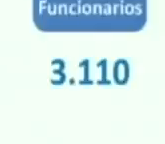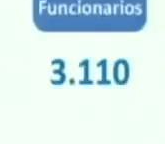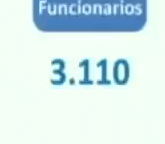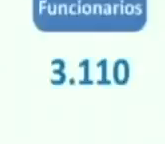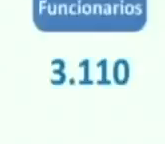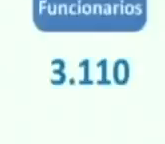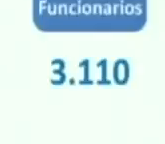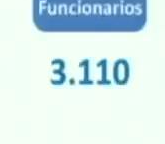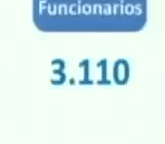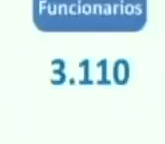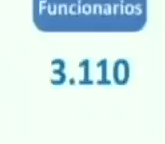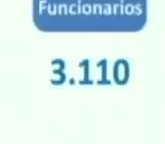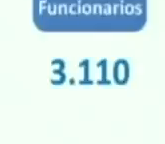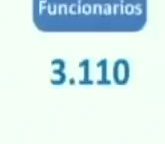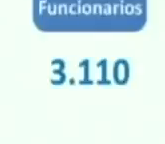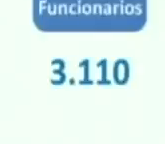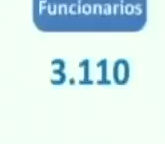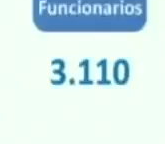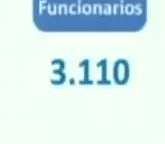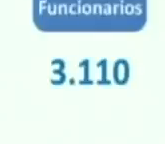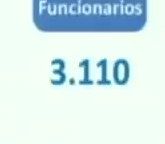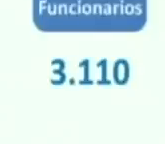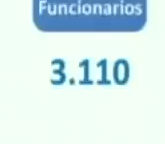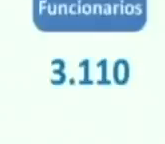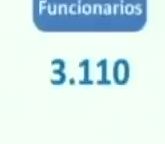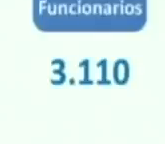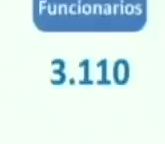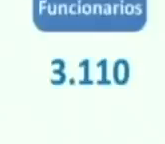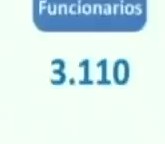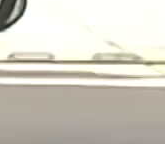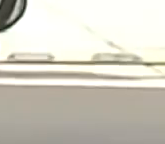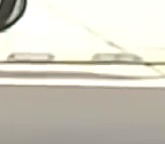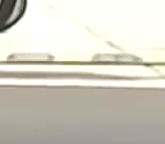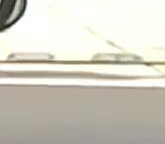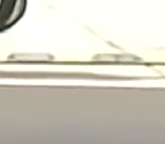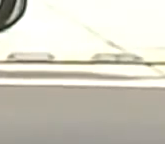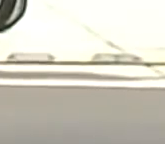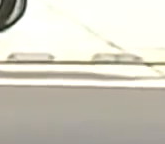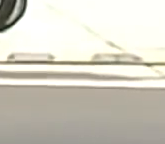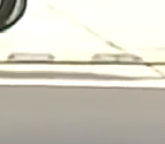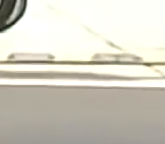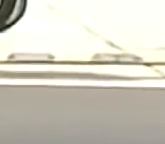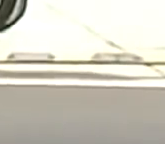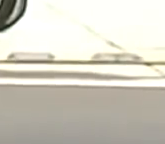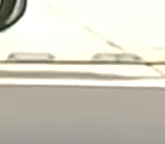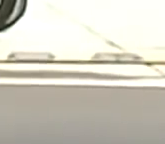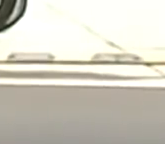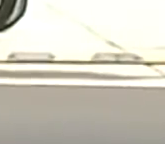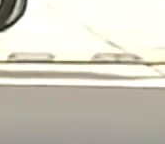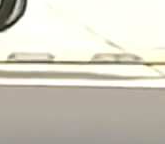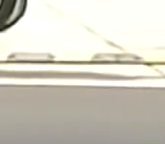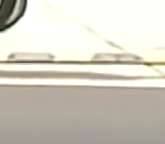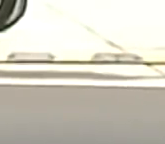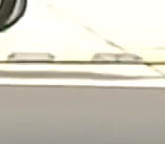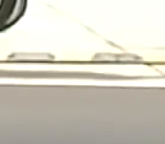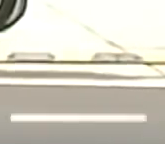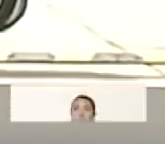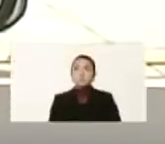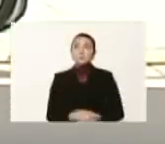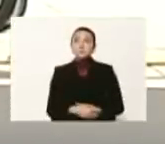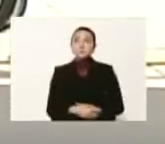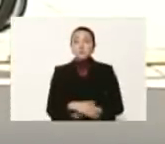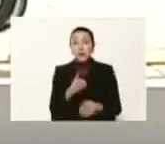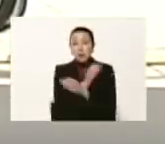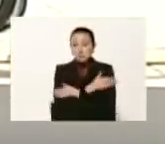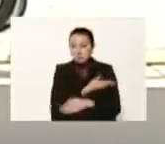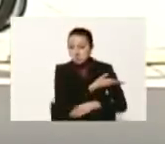rincón. Yo quiero aprovechar para felicitarlo, que en unión de nuestro pueblo, el pueblo con